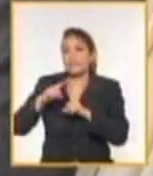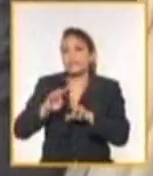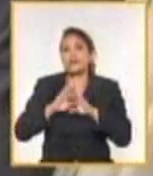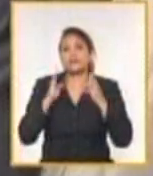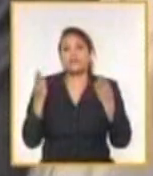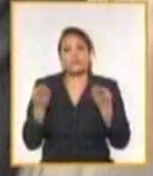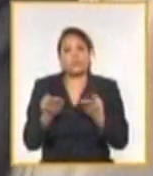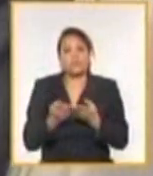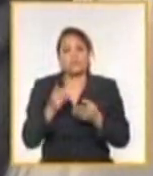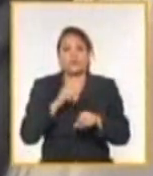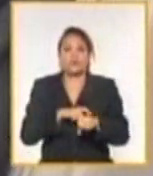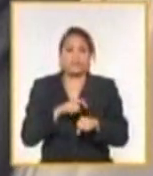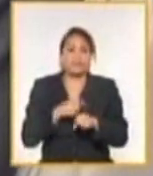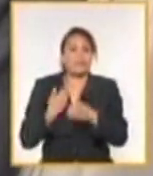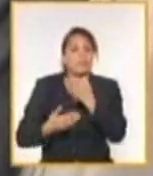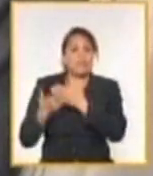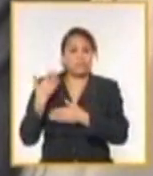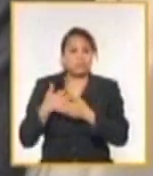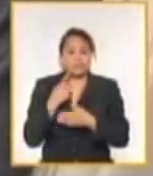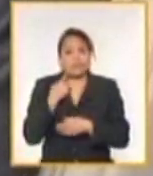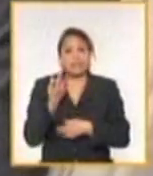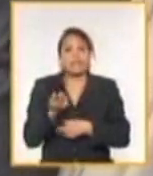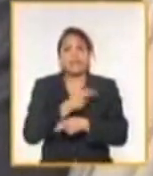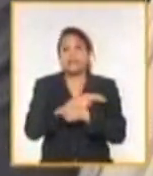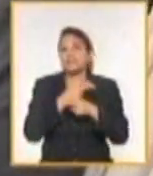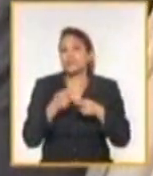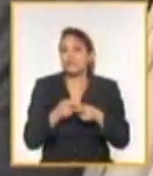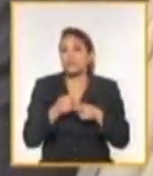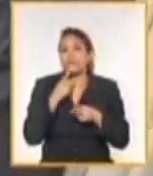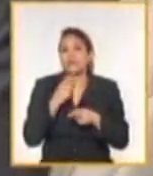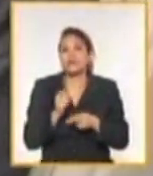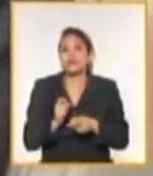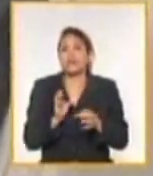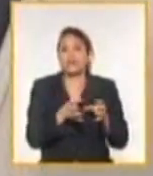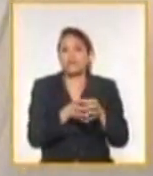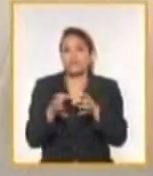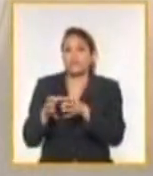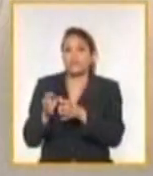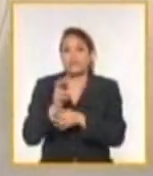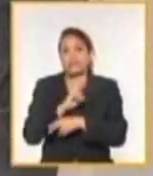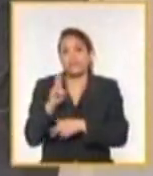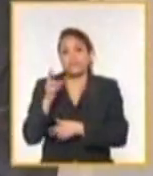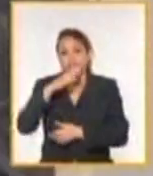este tiempo, Ubieta, esa impronta de Jara en estos dos campos fundamentales de la revolución cubana?